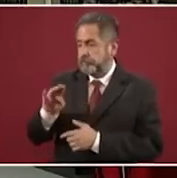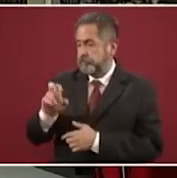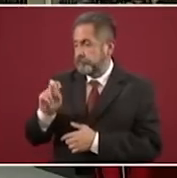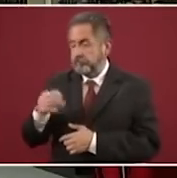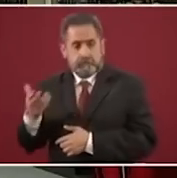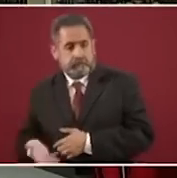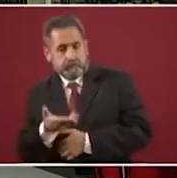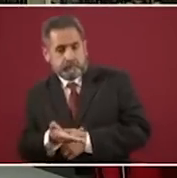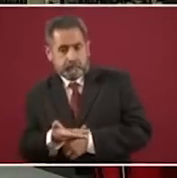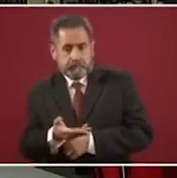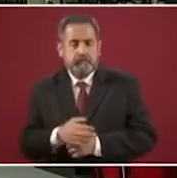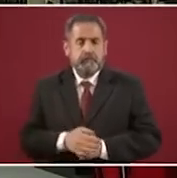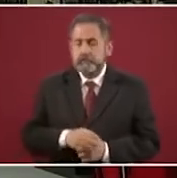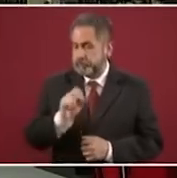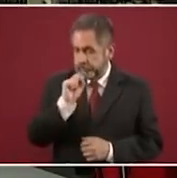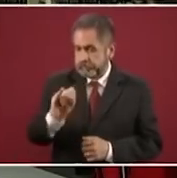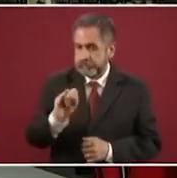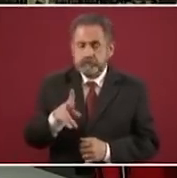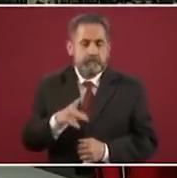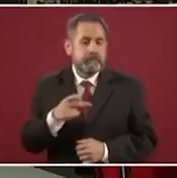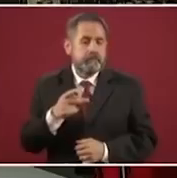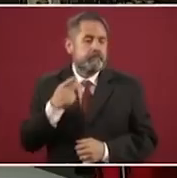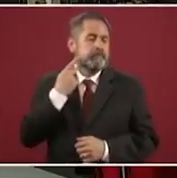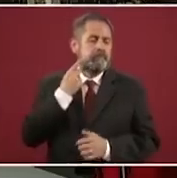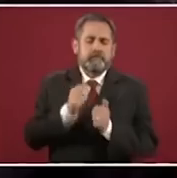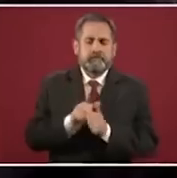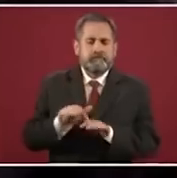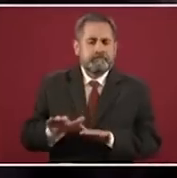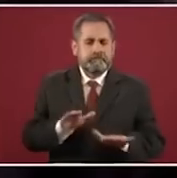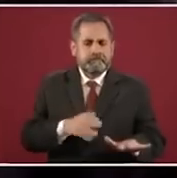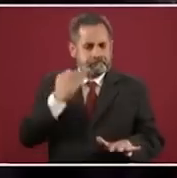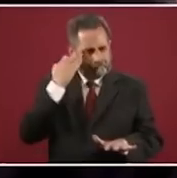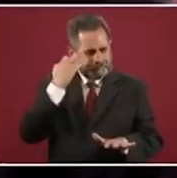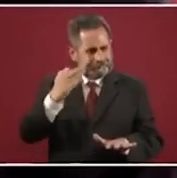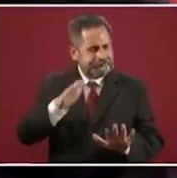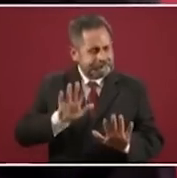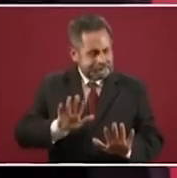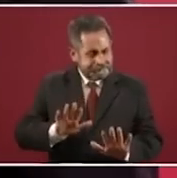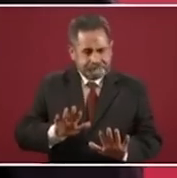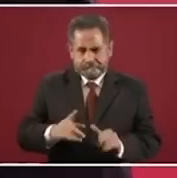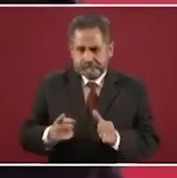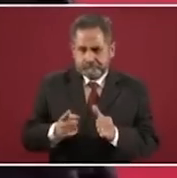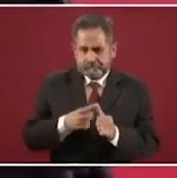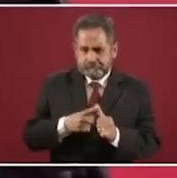Sí, nada más que política es tiempo. Ajá. Primero,